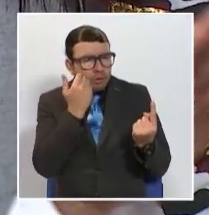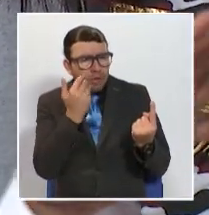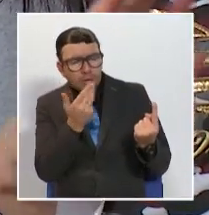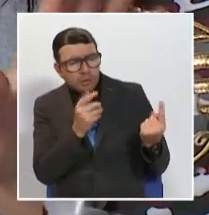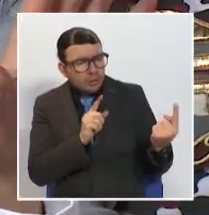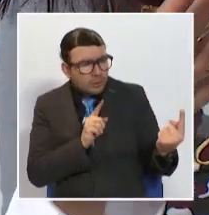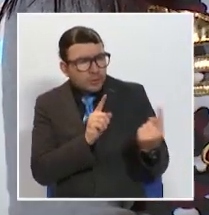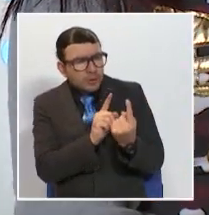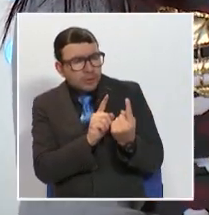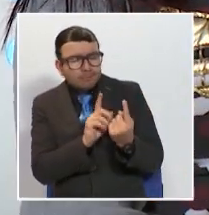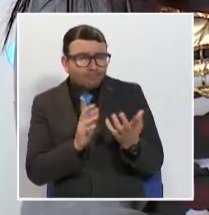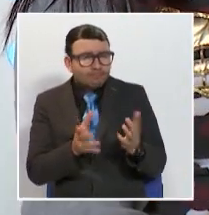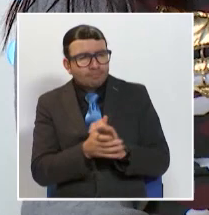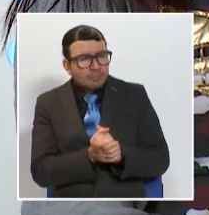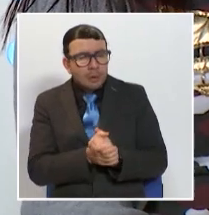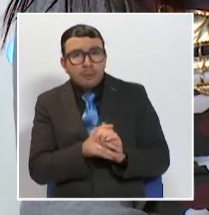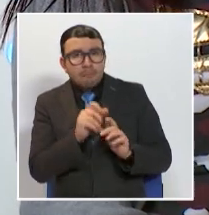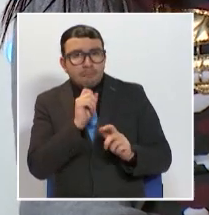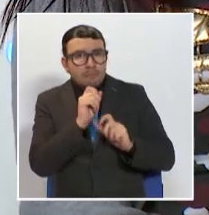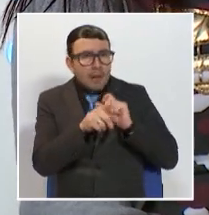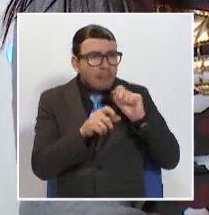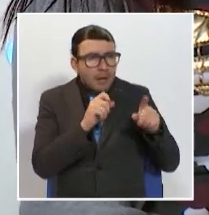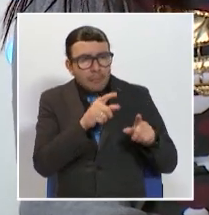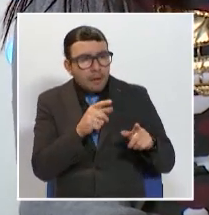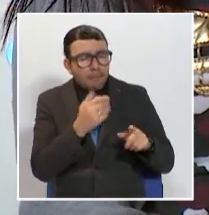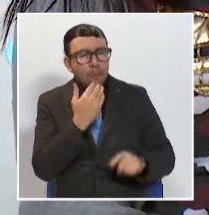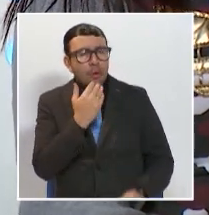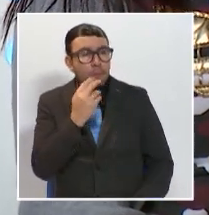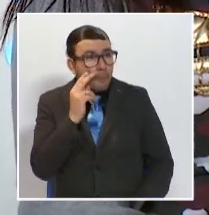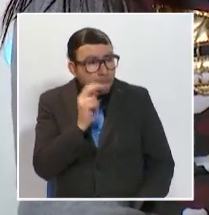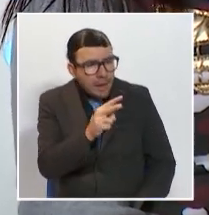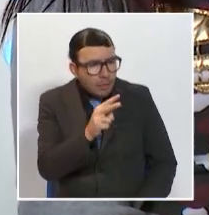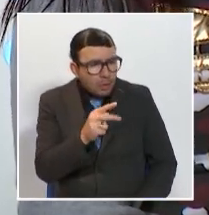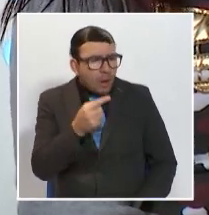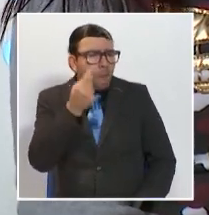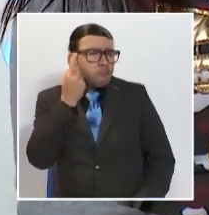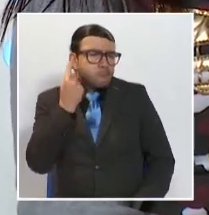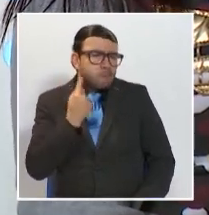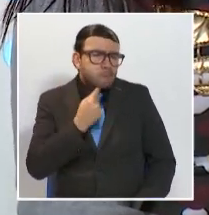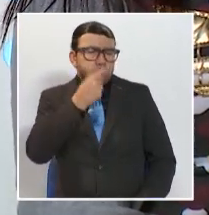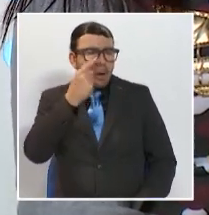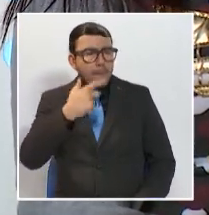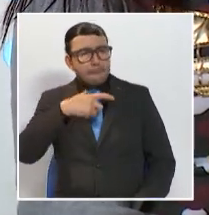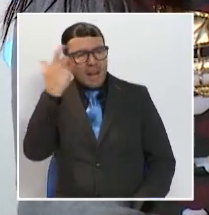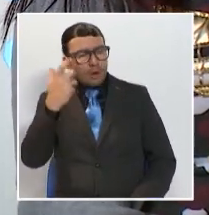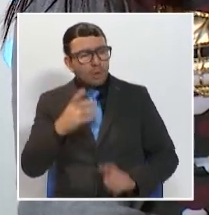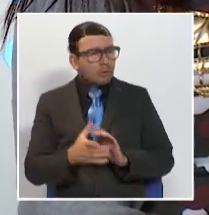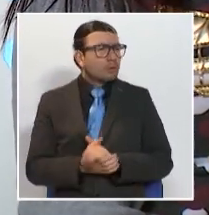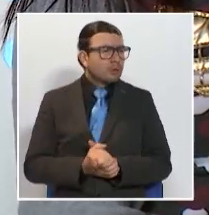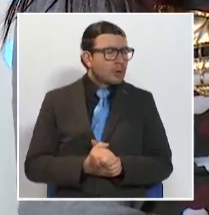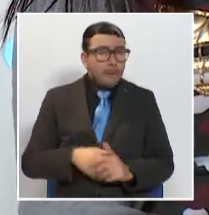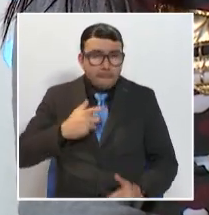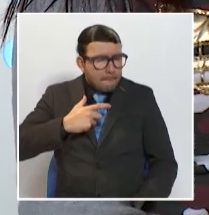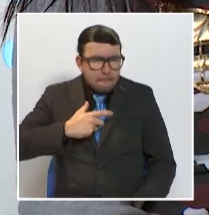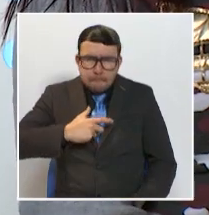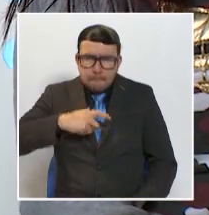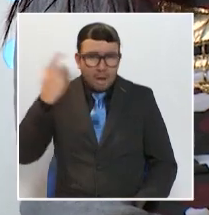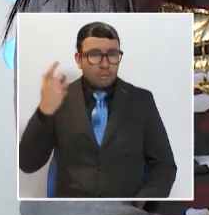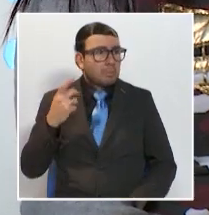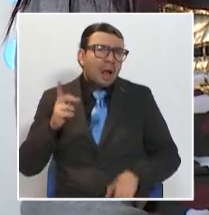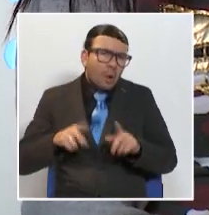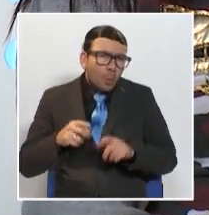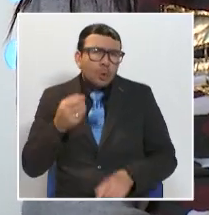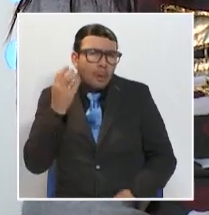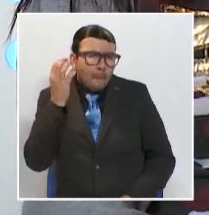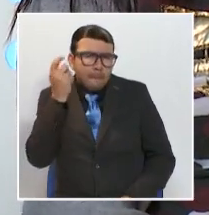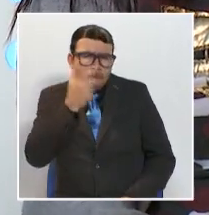y lo que le vemos es entonces de entrada una mancha o un parche blanco completamente blanco porque hay muchas causas pues, de parches blancos